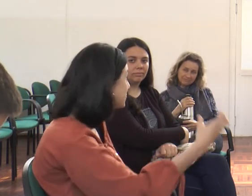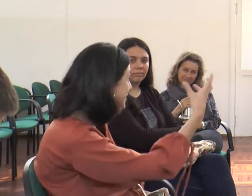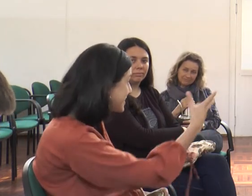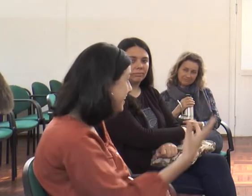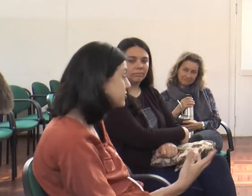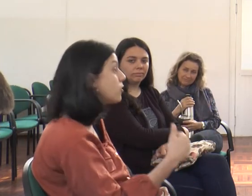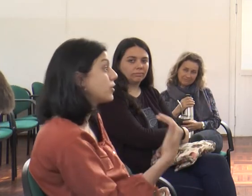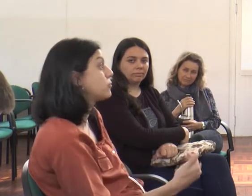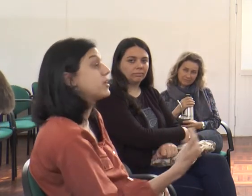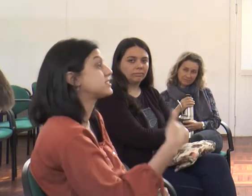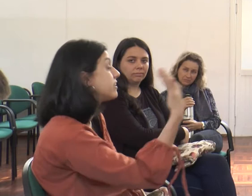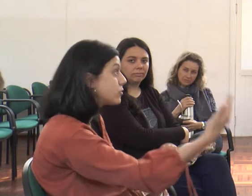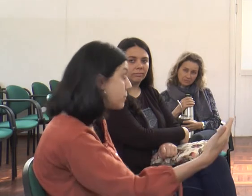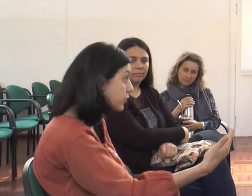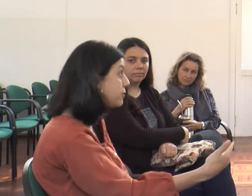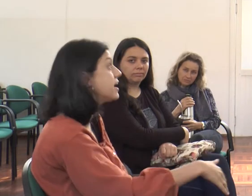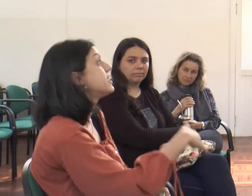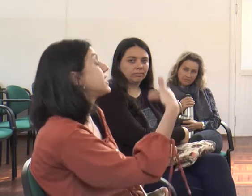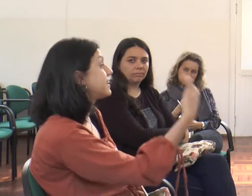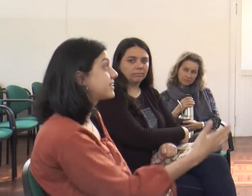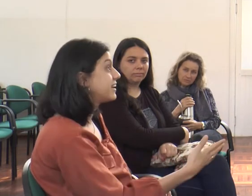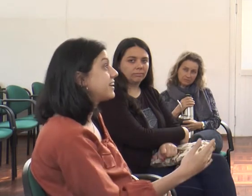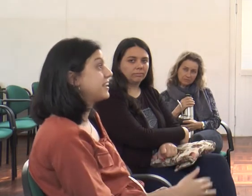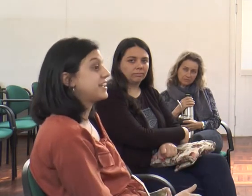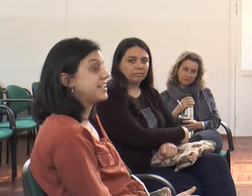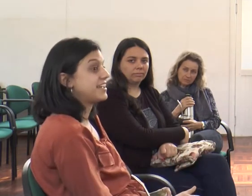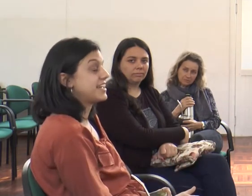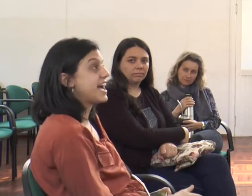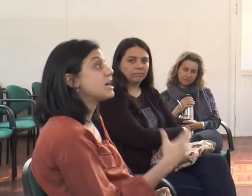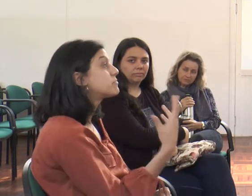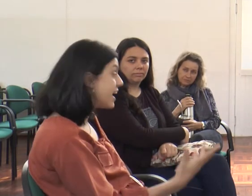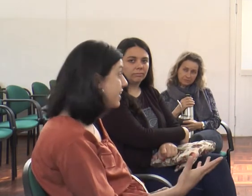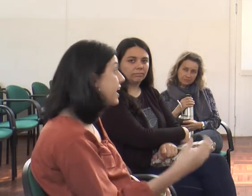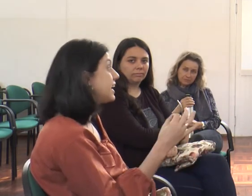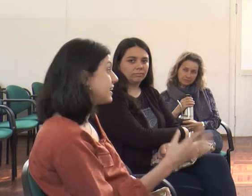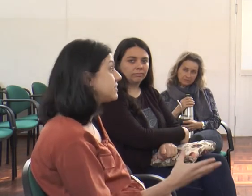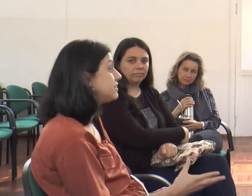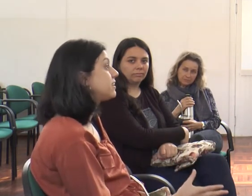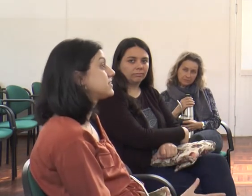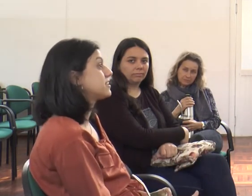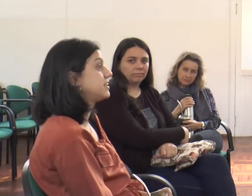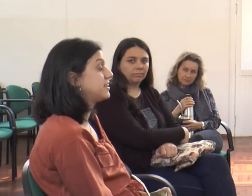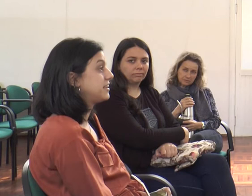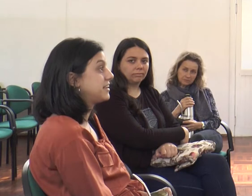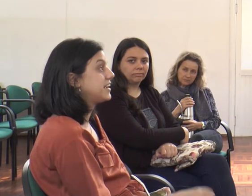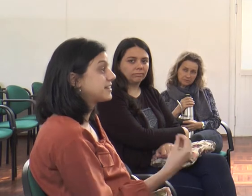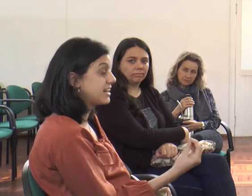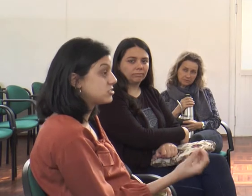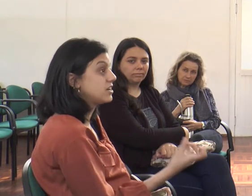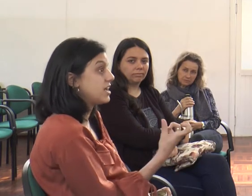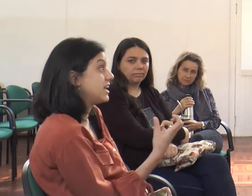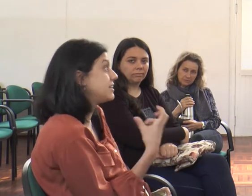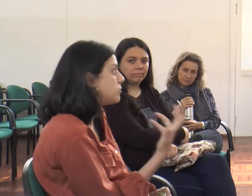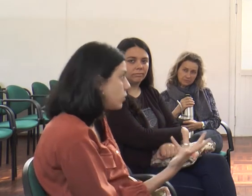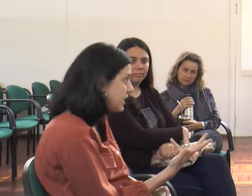su desayuno en ese caso, o bueno, pueda acceder a una prueba que esté adaptada a las características en